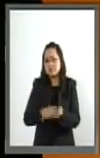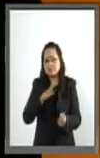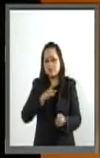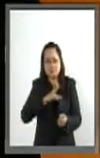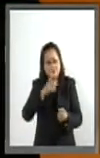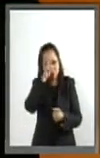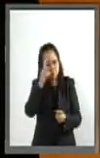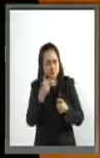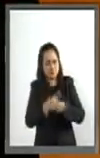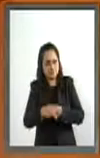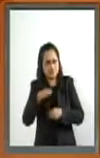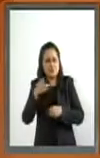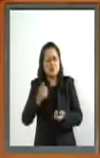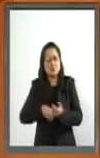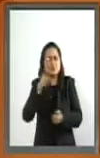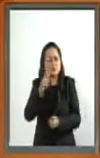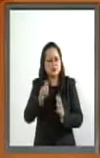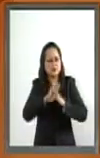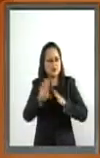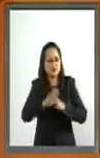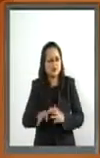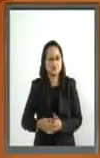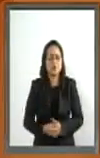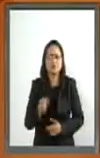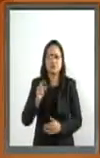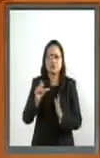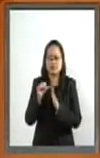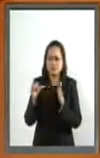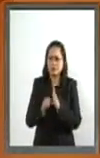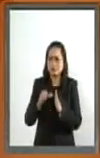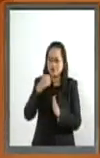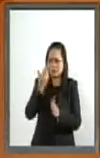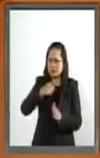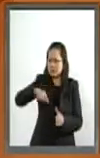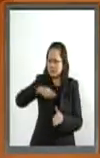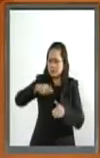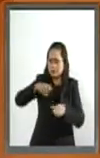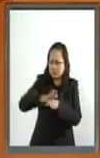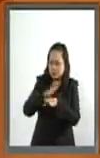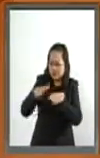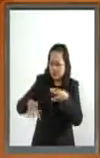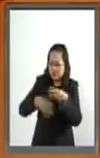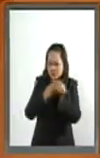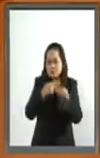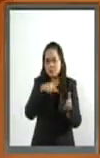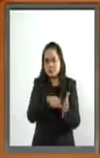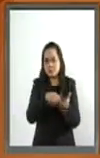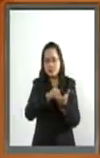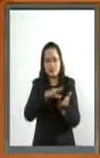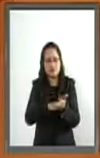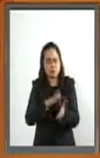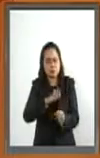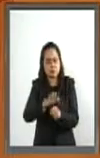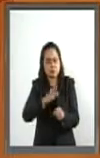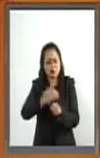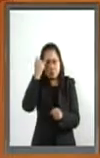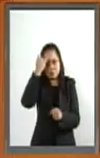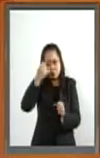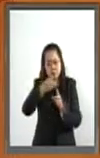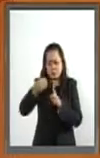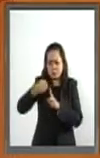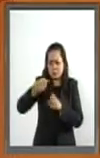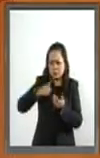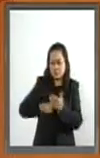su condición migratoria. El artículo que pretende ser reformado establece los principios organizativos